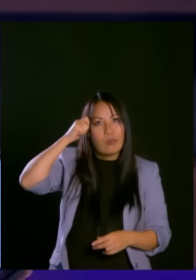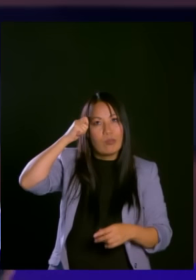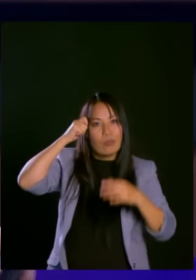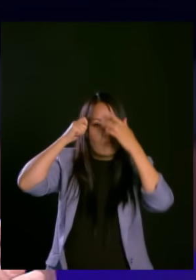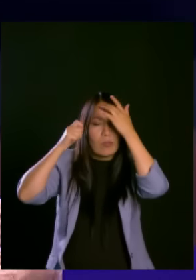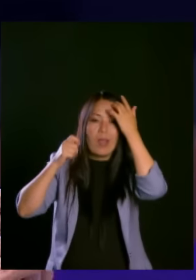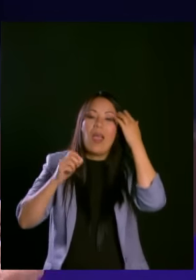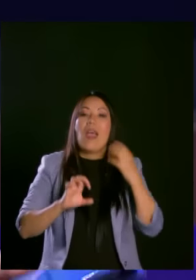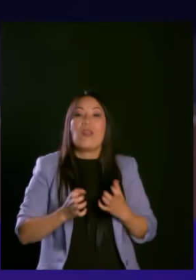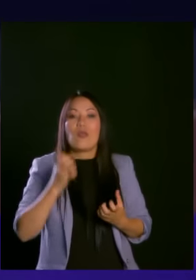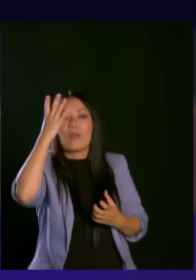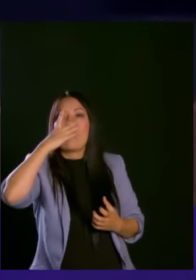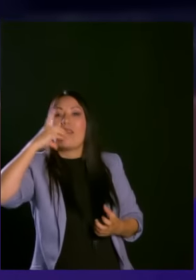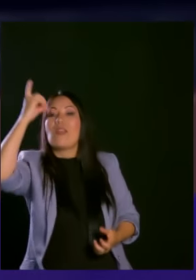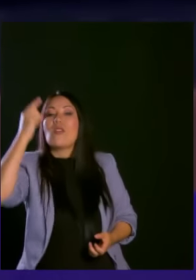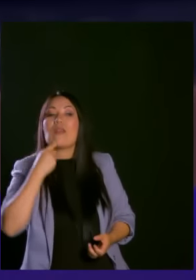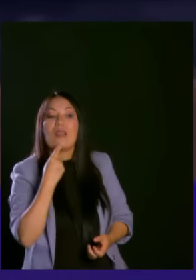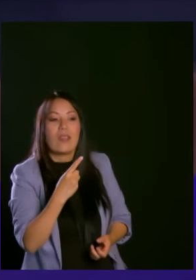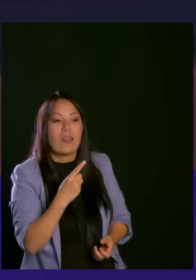Josué.